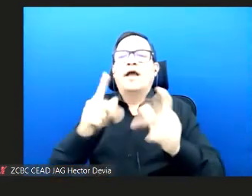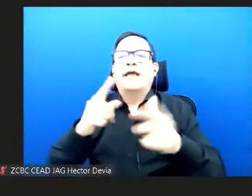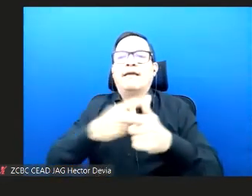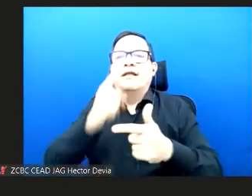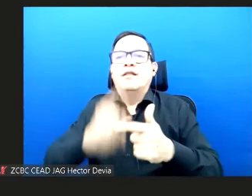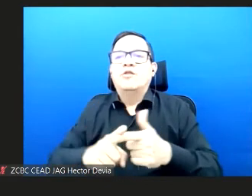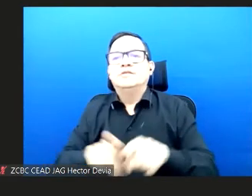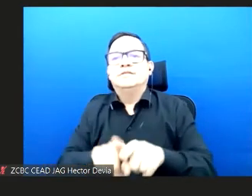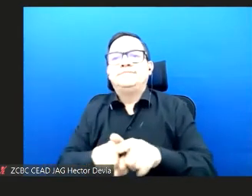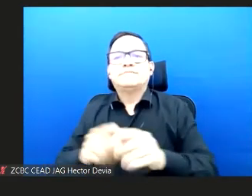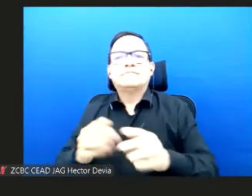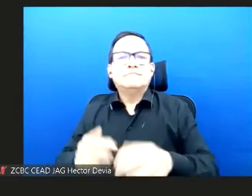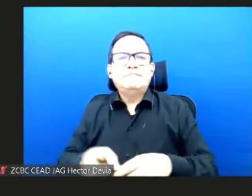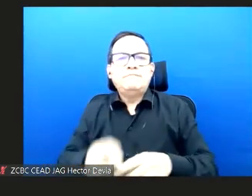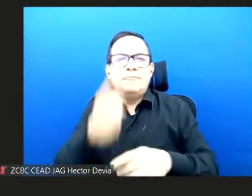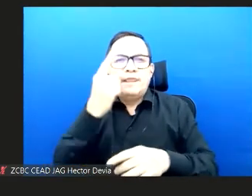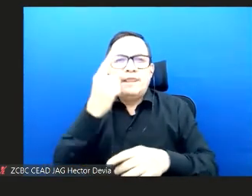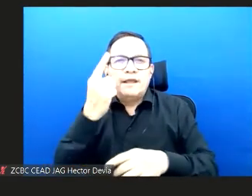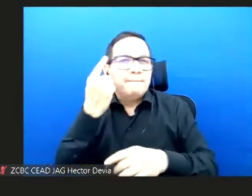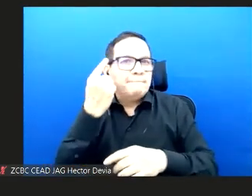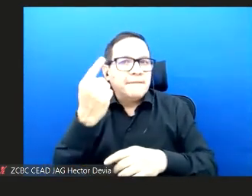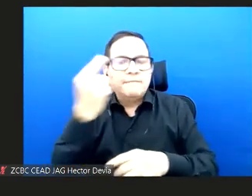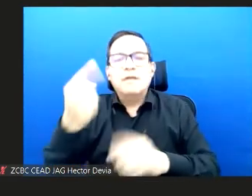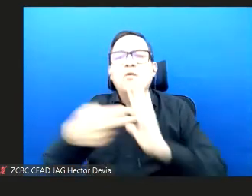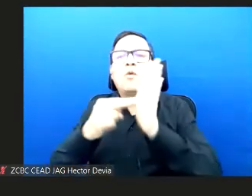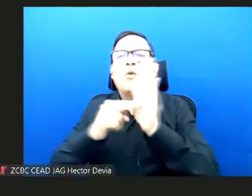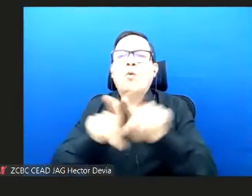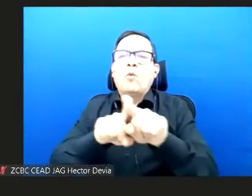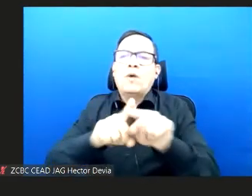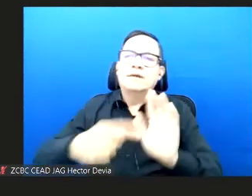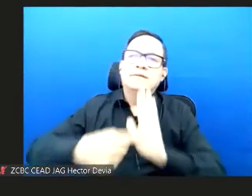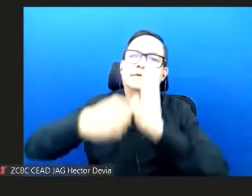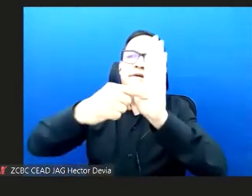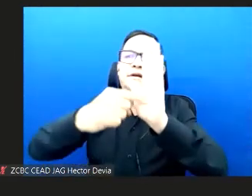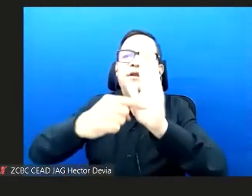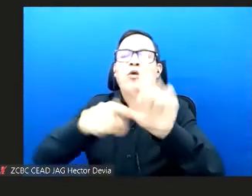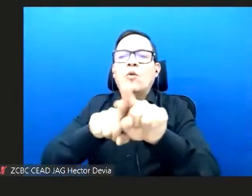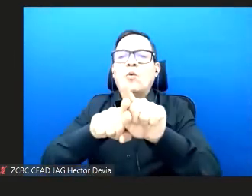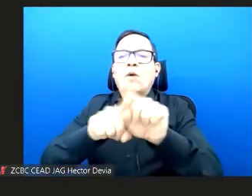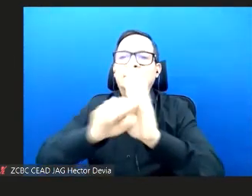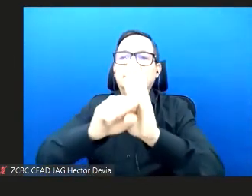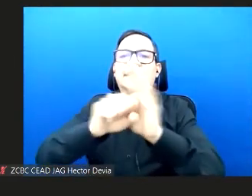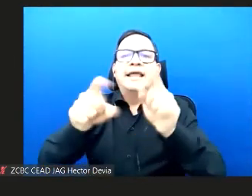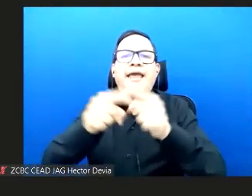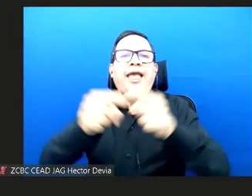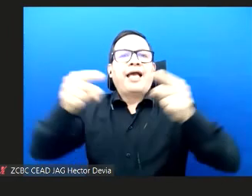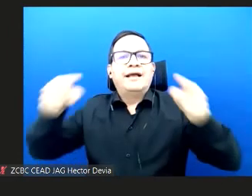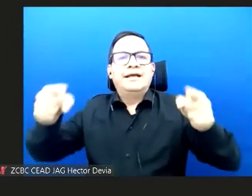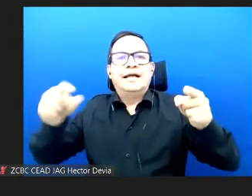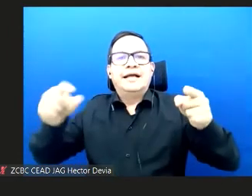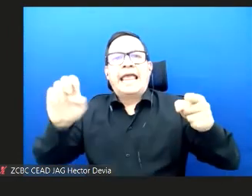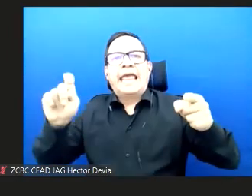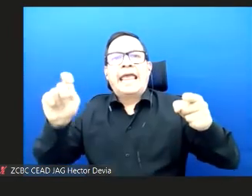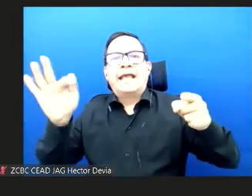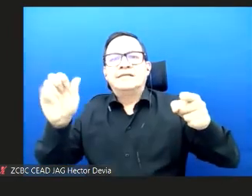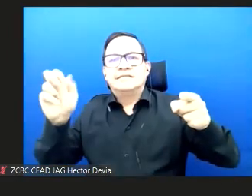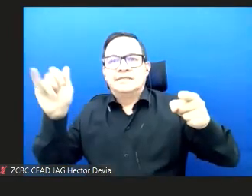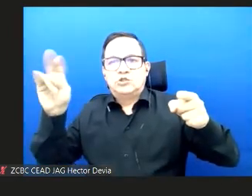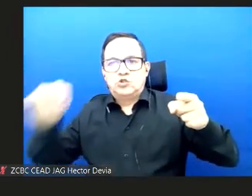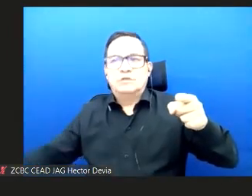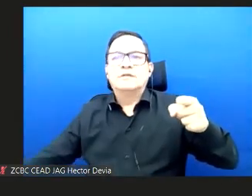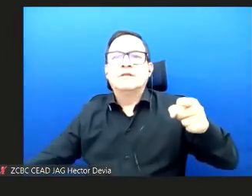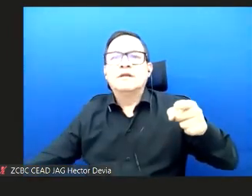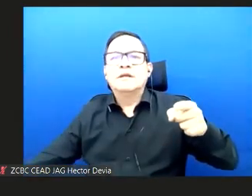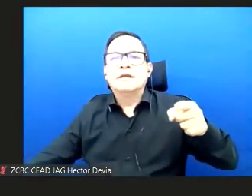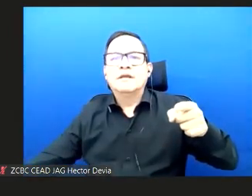Entonces, vamos a ver una primera que es representación por extensión, en donde se nombran cada uno de los elementos